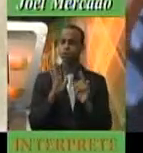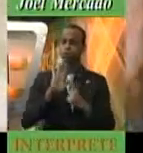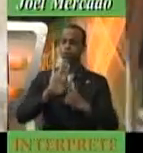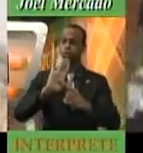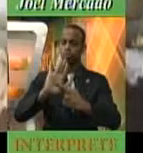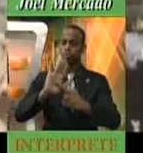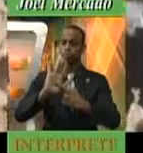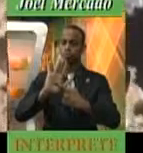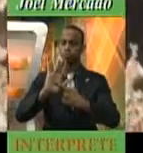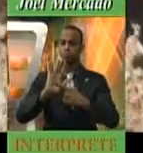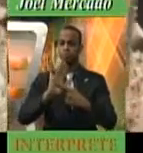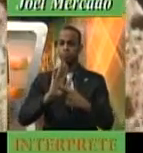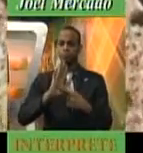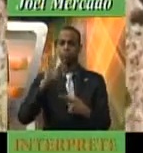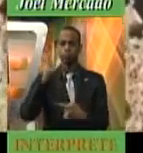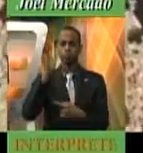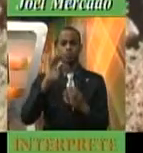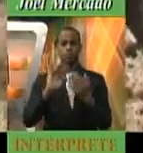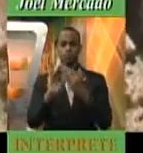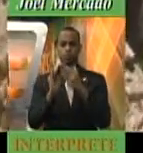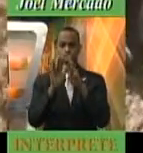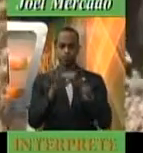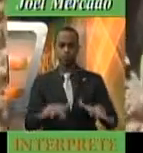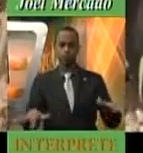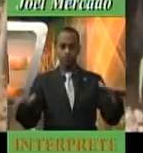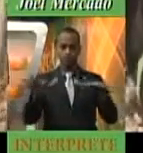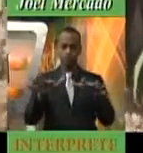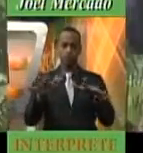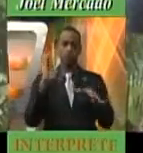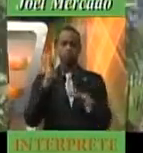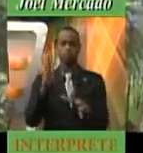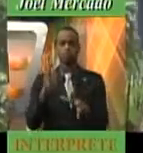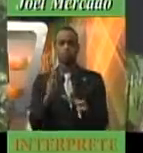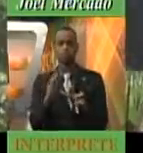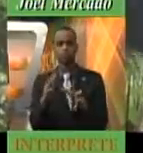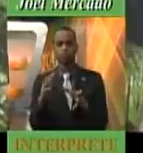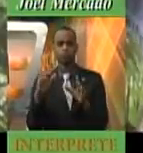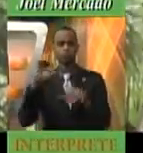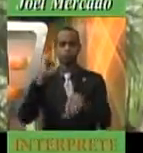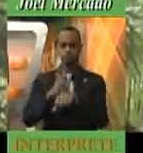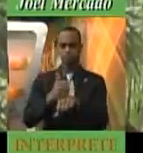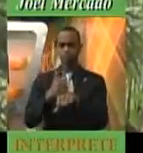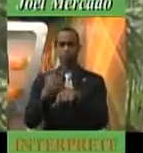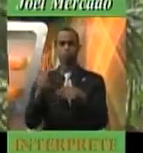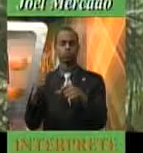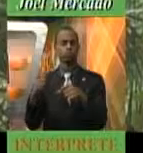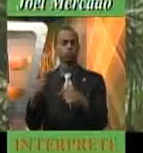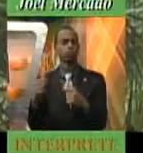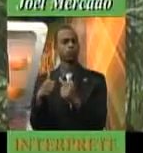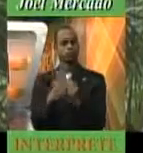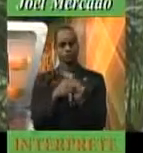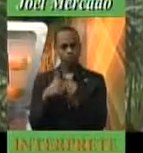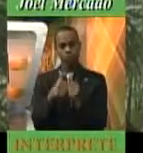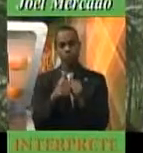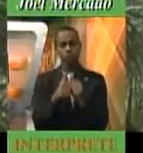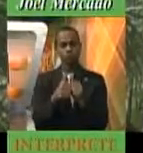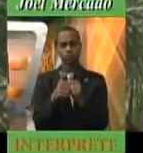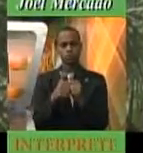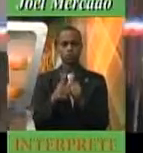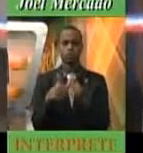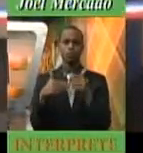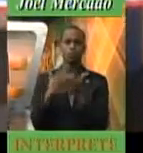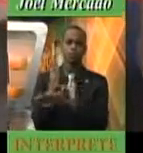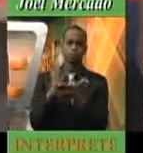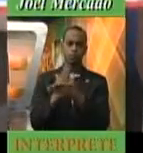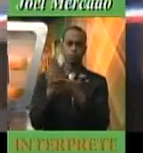cuenta entonces cómo la misma comunidad comienza a construir y acompañarlo en dignidad, en